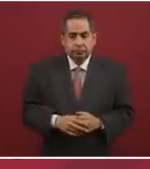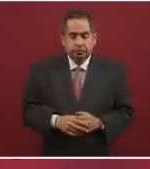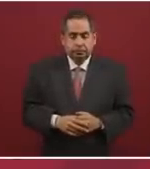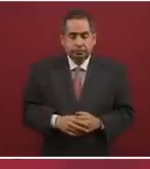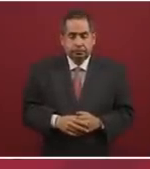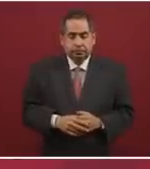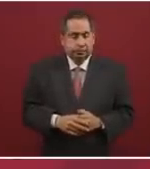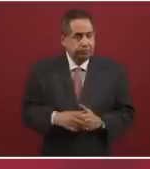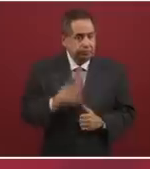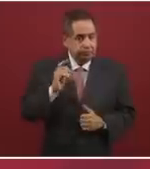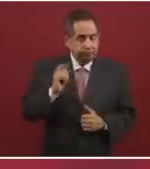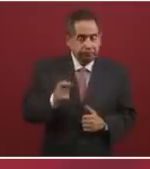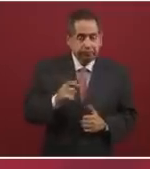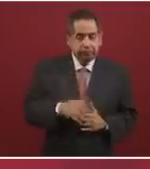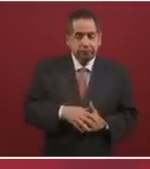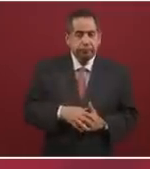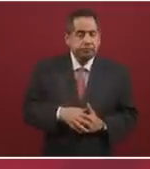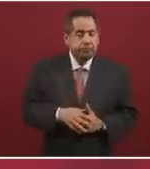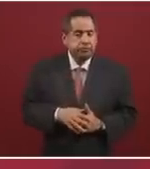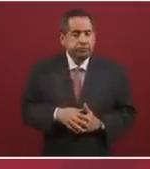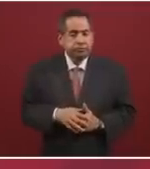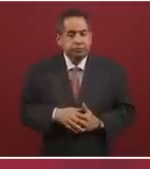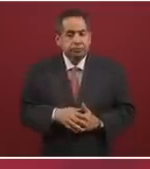Cuando son asuntos